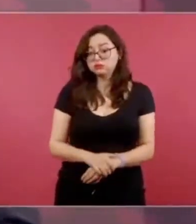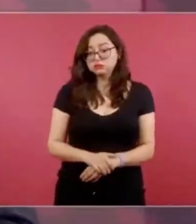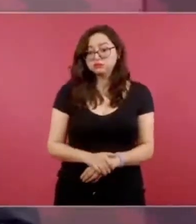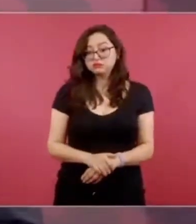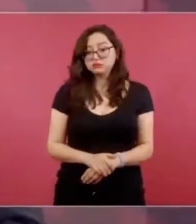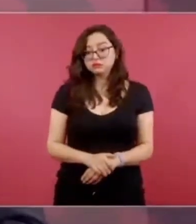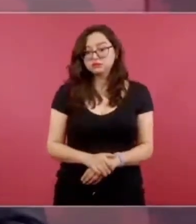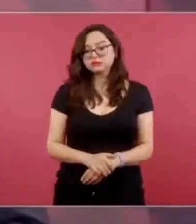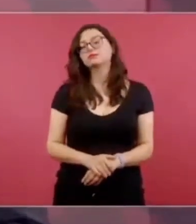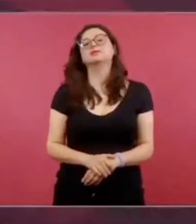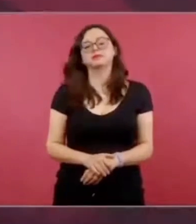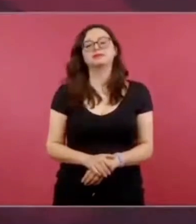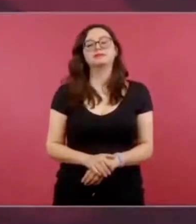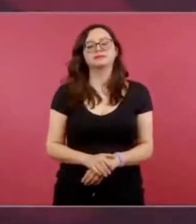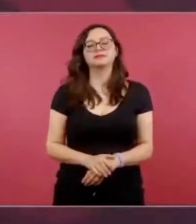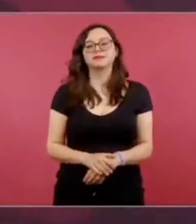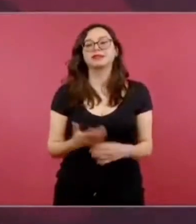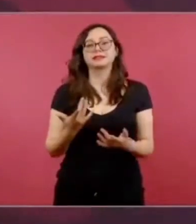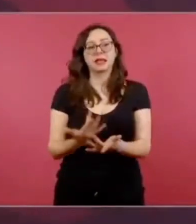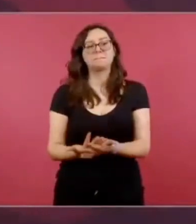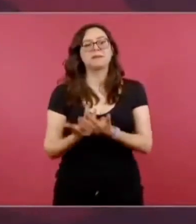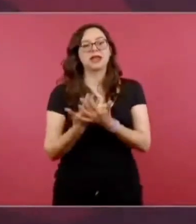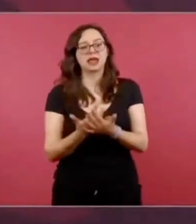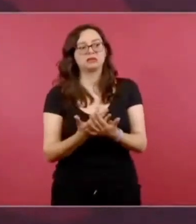O están esperando que yo me vaya.